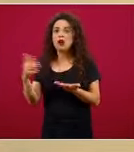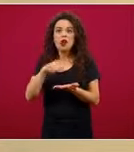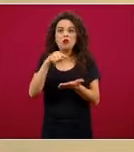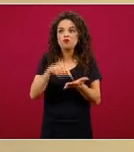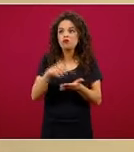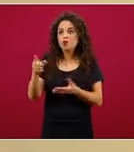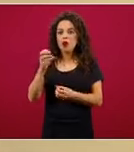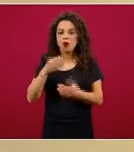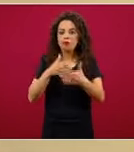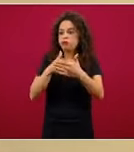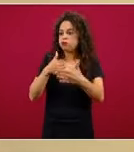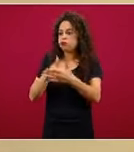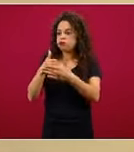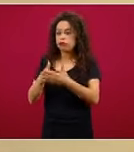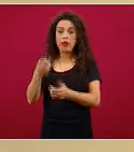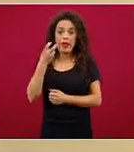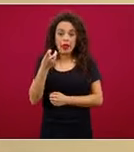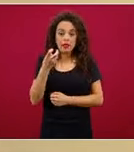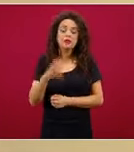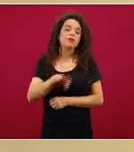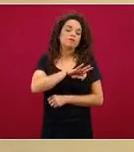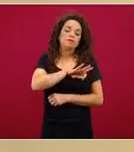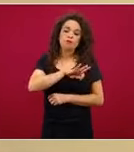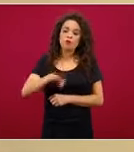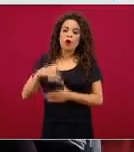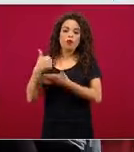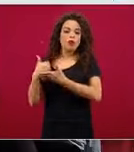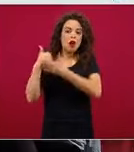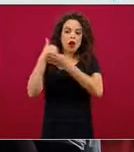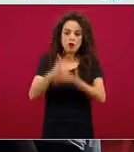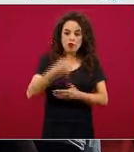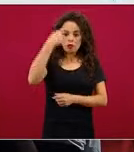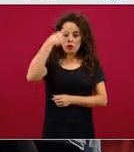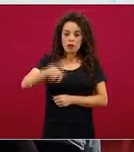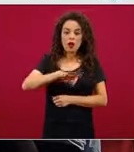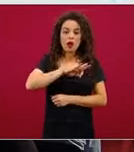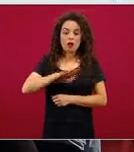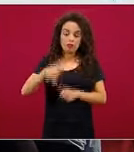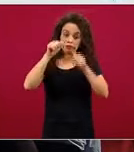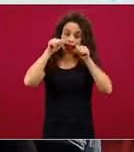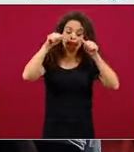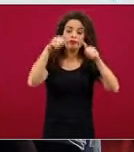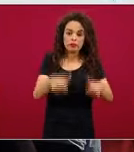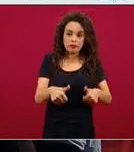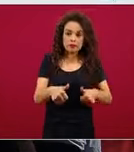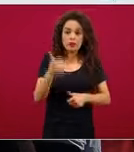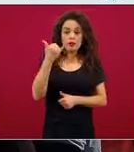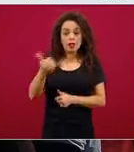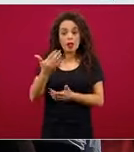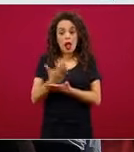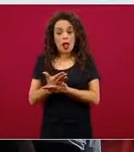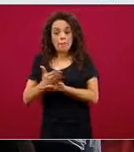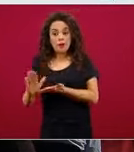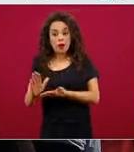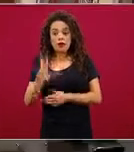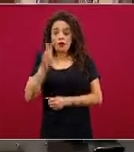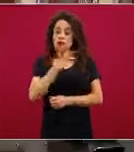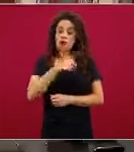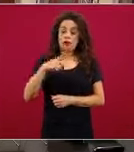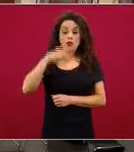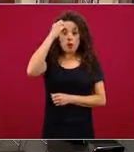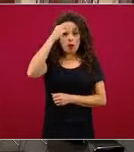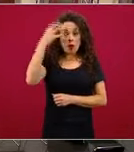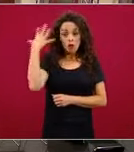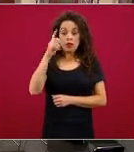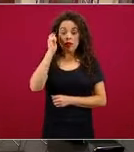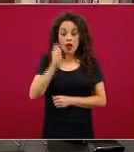es muy activa y por lo tanto tenemos que expandir esta capacidad de respuesta y a su vez sin olvidar a la